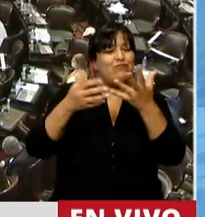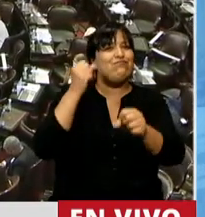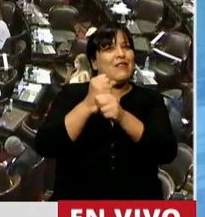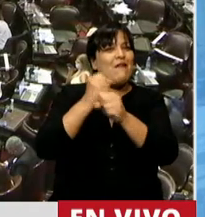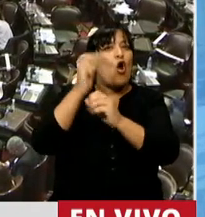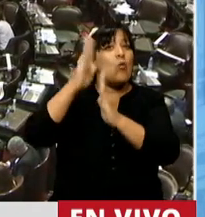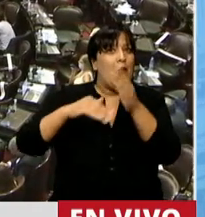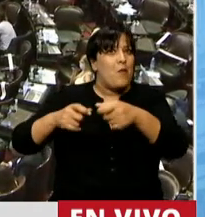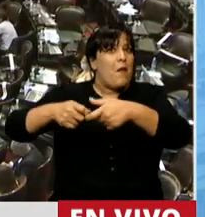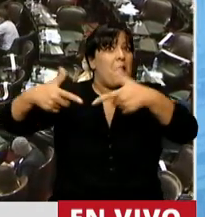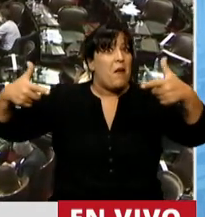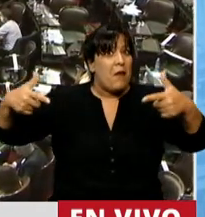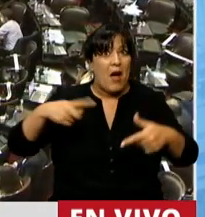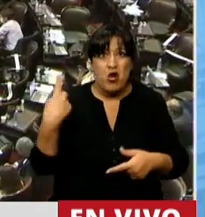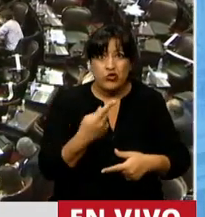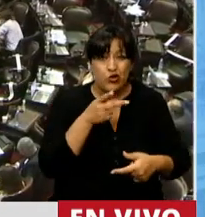blanco? ¿Nada?